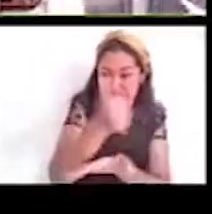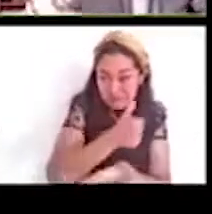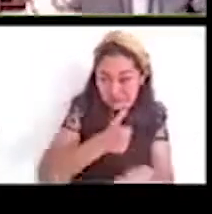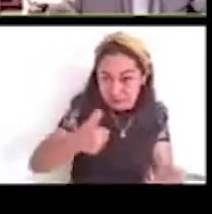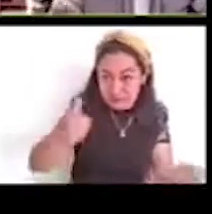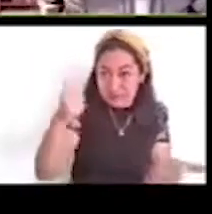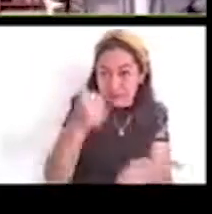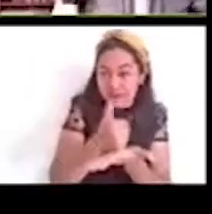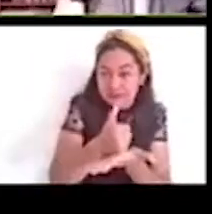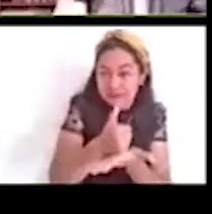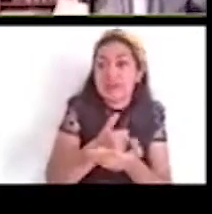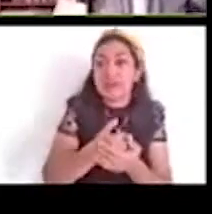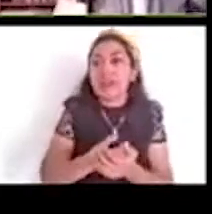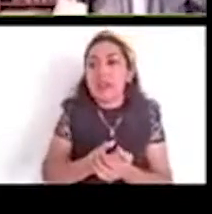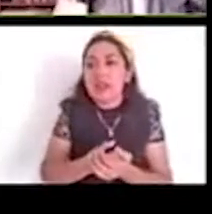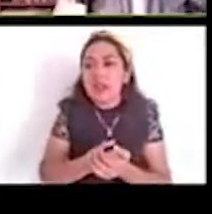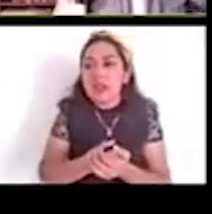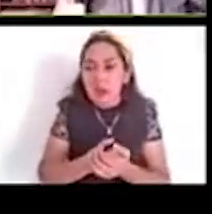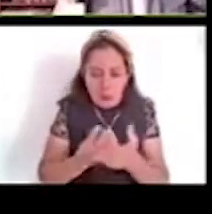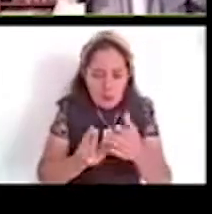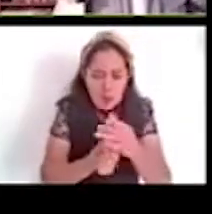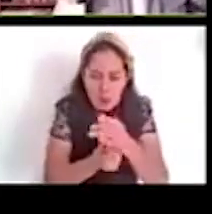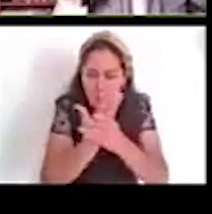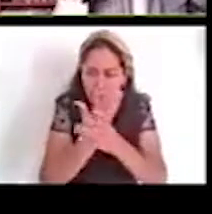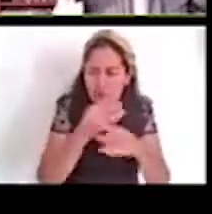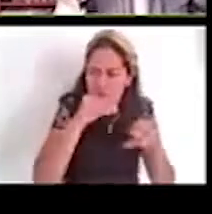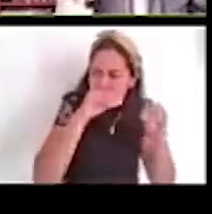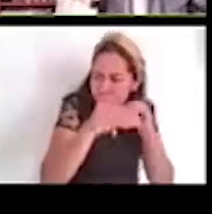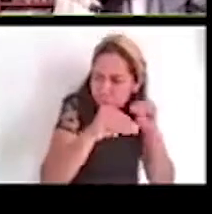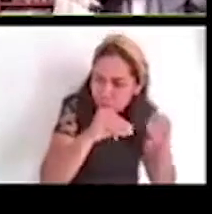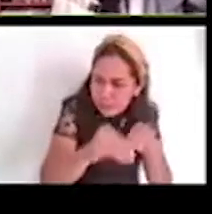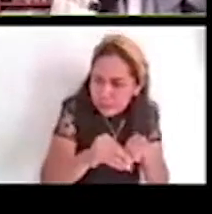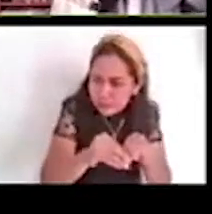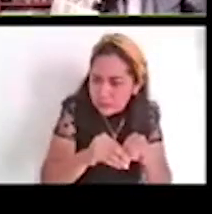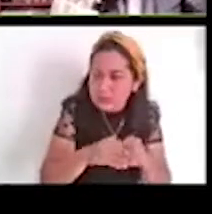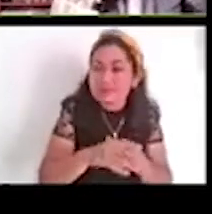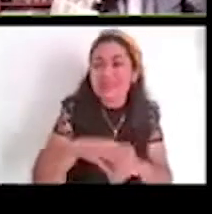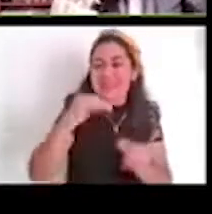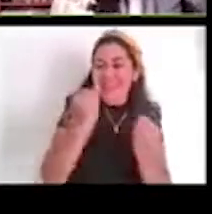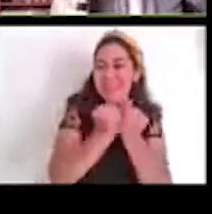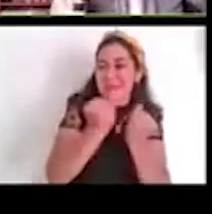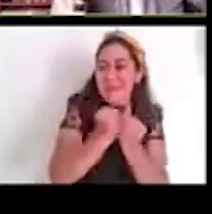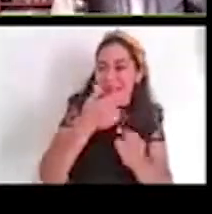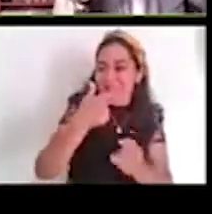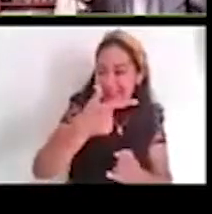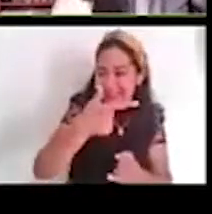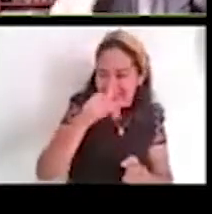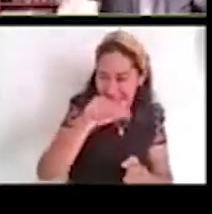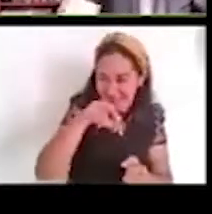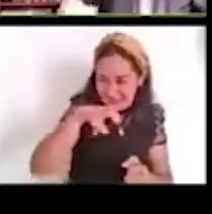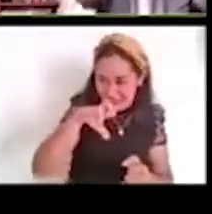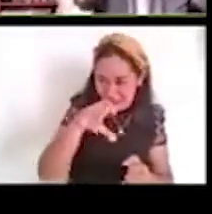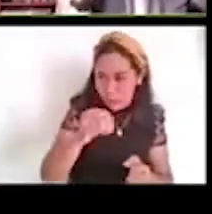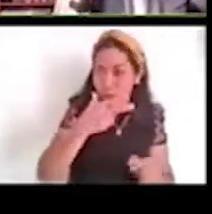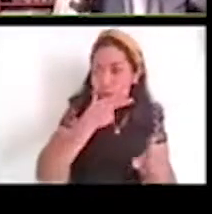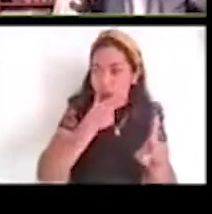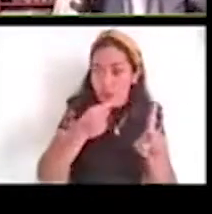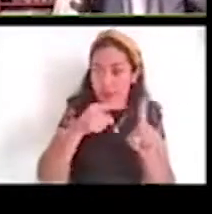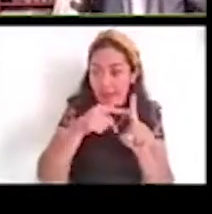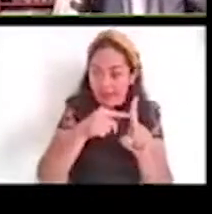pone una refinería. Gamio, que fue quien trabajó esta región, bueno, exiguos pedazos de